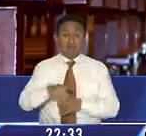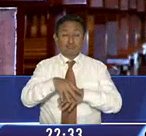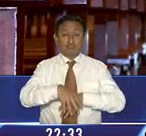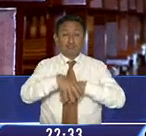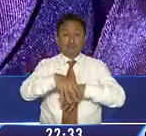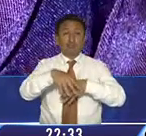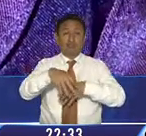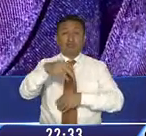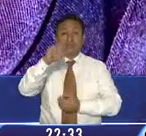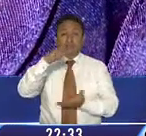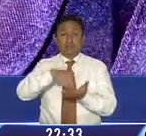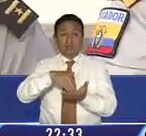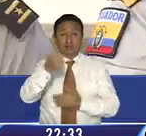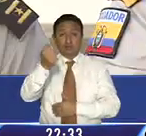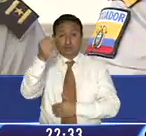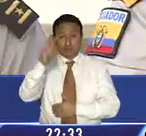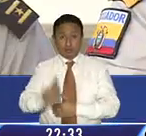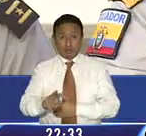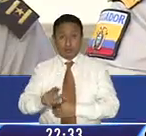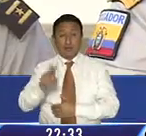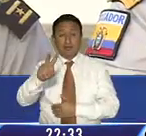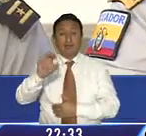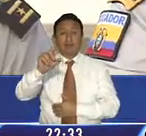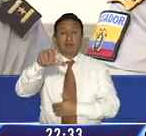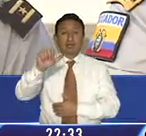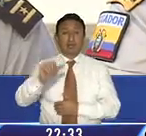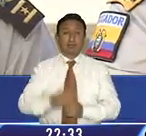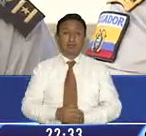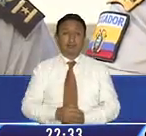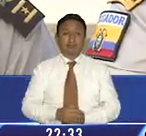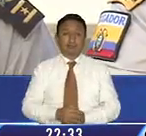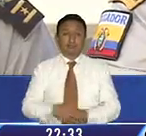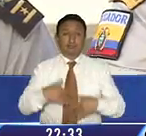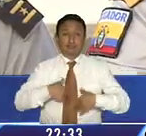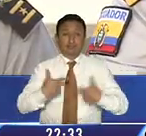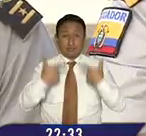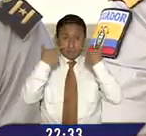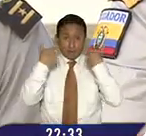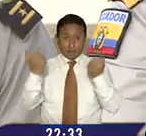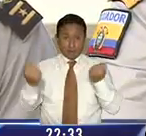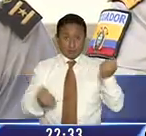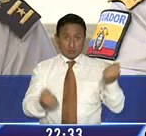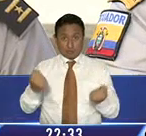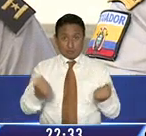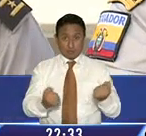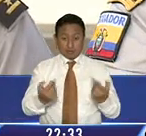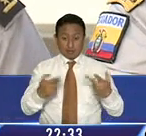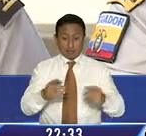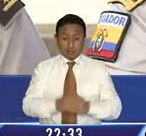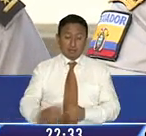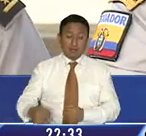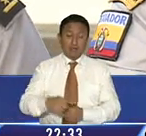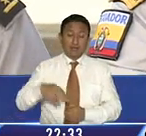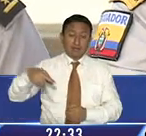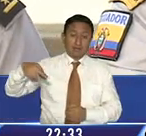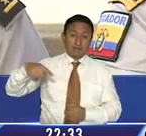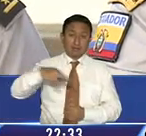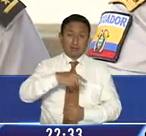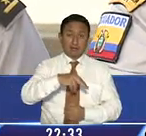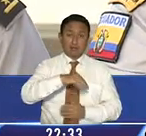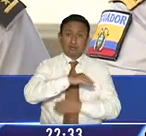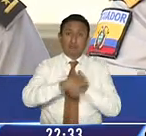del Centro Sur y Valle de Quito. Vamos a realizar un patrullaje tanto vehicular como patrullaje a pie con todo